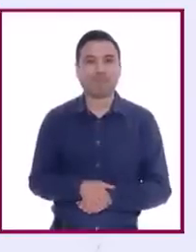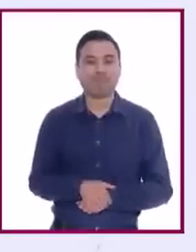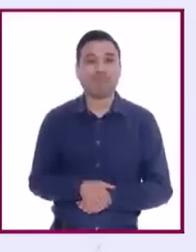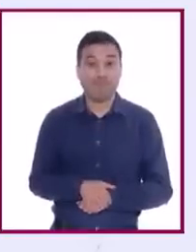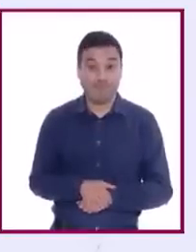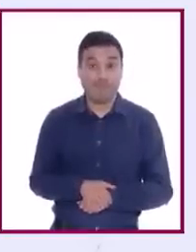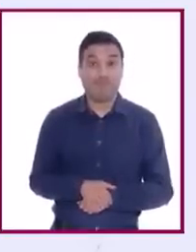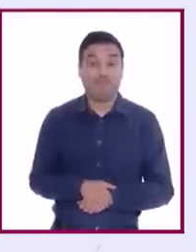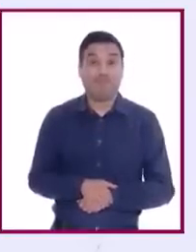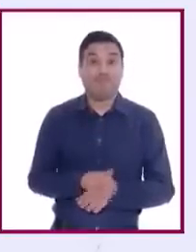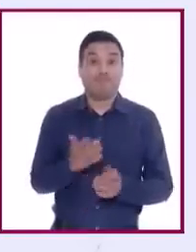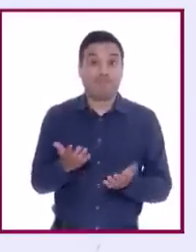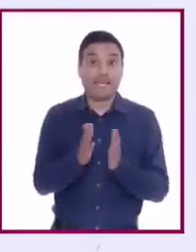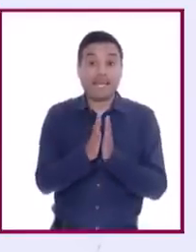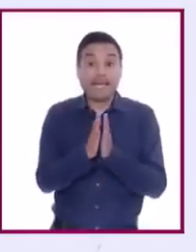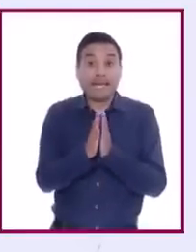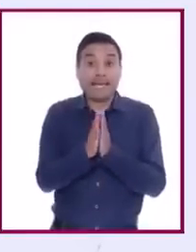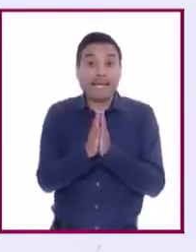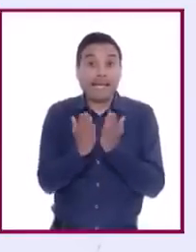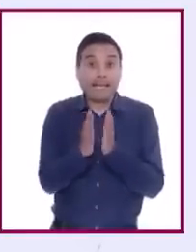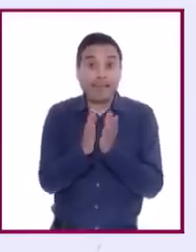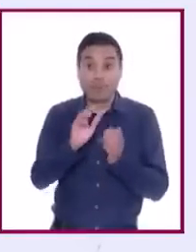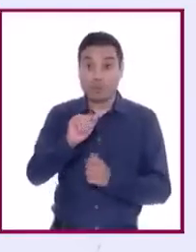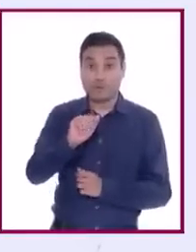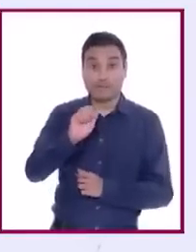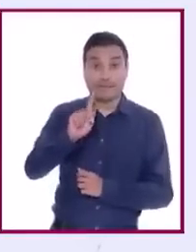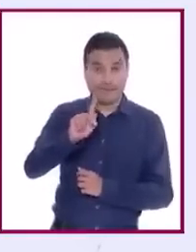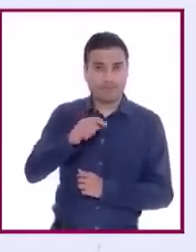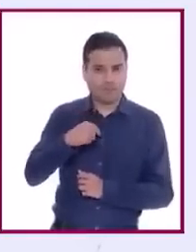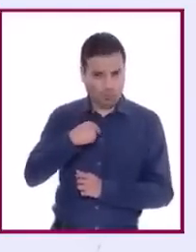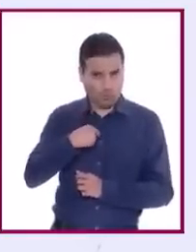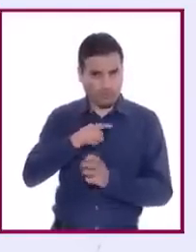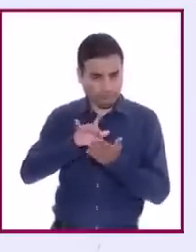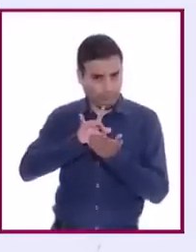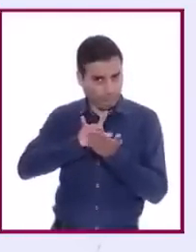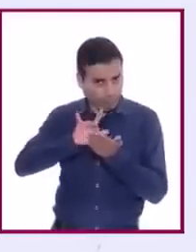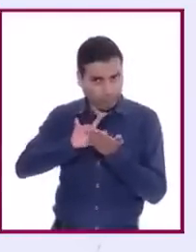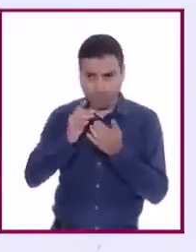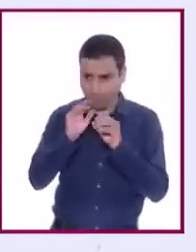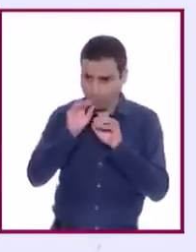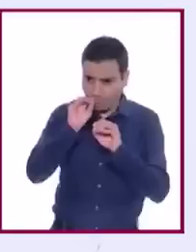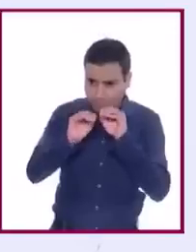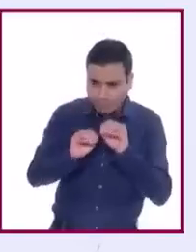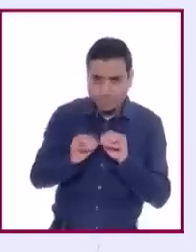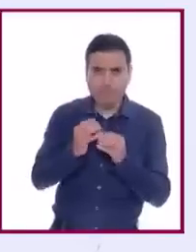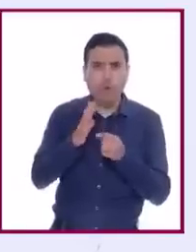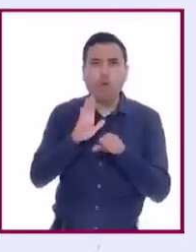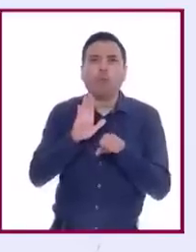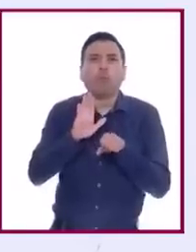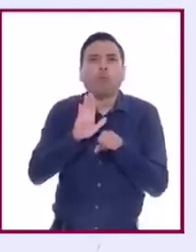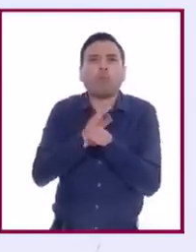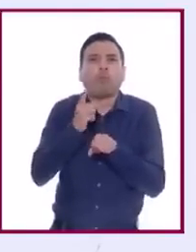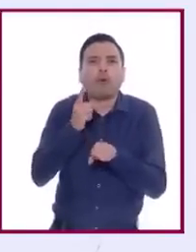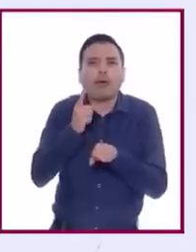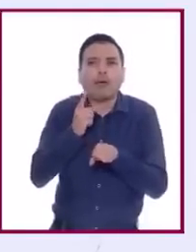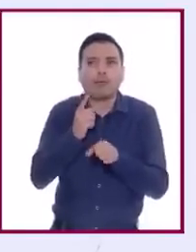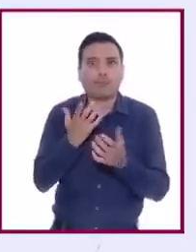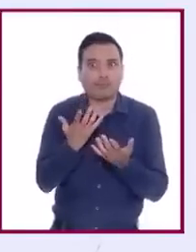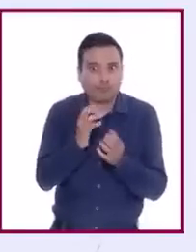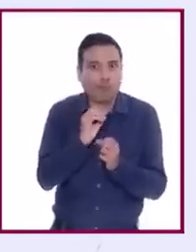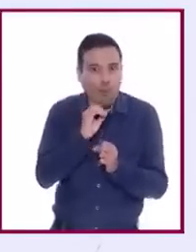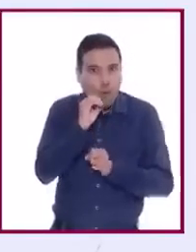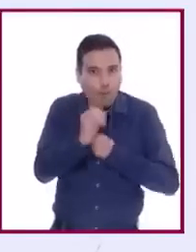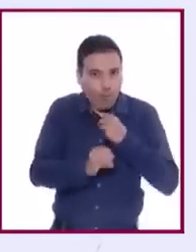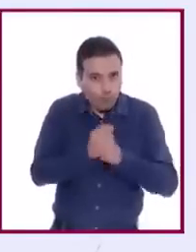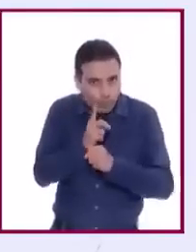en la creación de los libros porque es una oportunidad única para que nosotros los maestros tomemos la voz